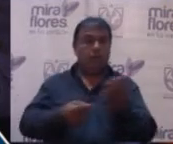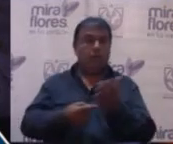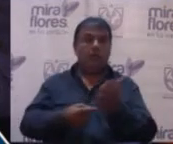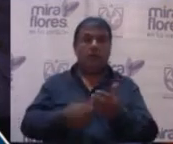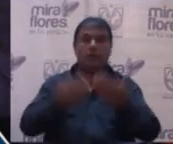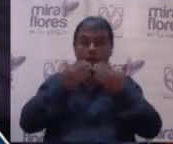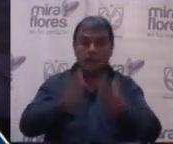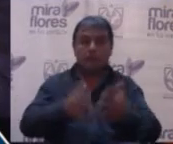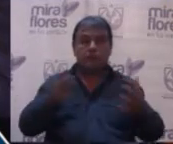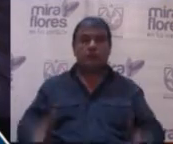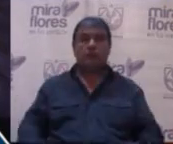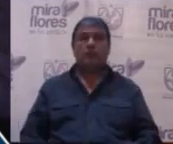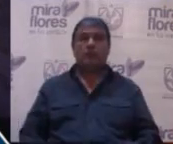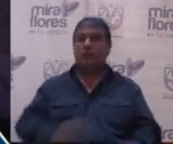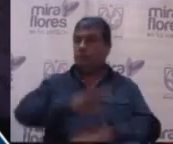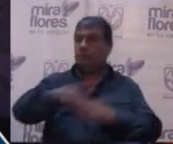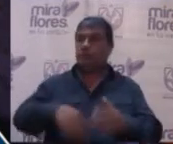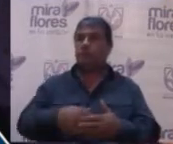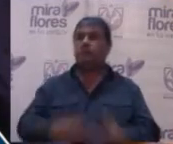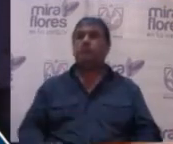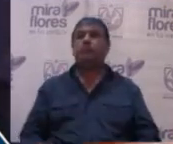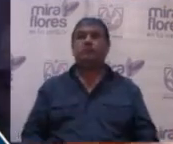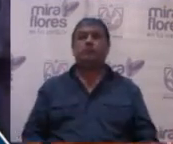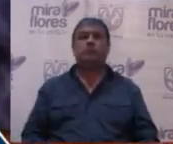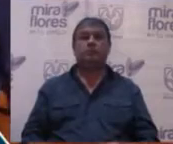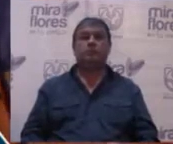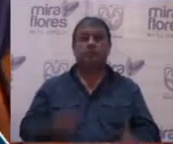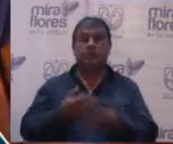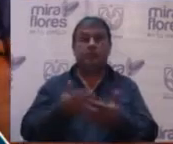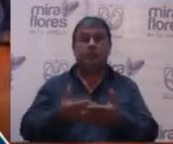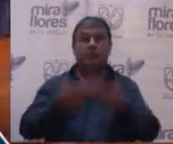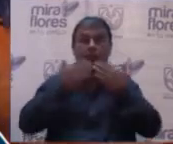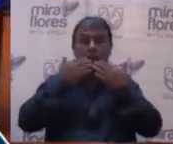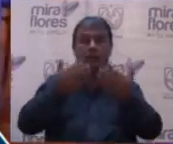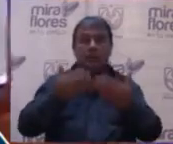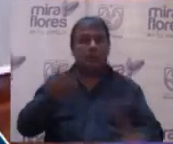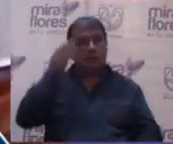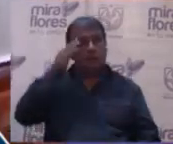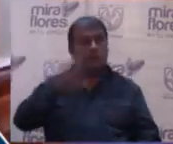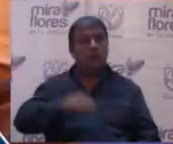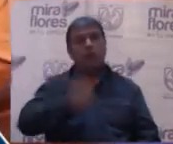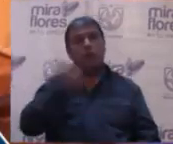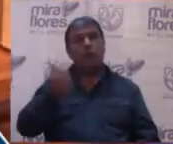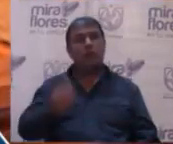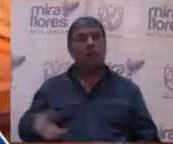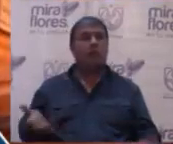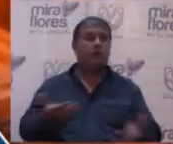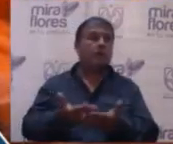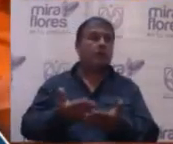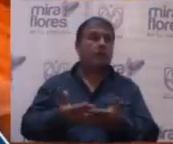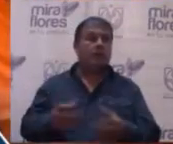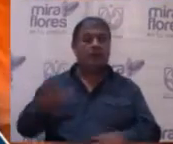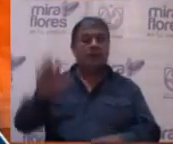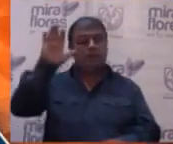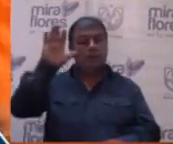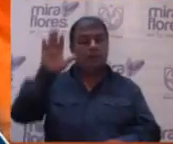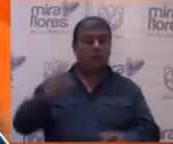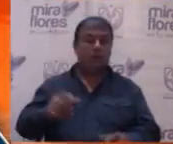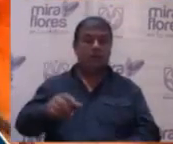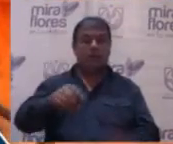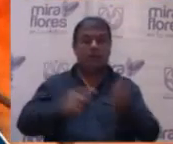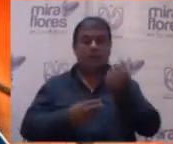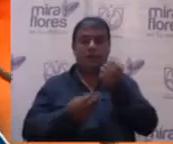Le agradezco mucho y a todos. Bien, muchas gracias. No sé si hay alguna otra intervención en mesa. Regidora Patricia del